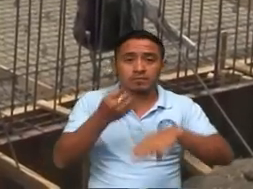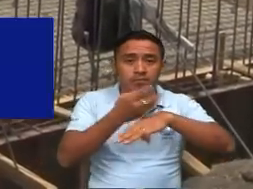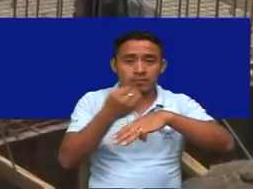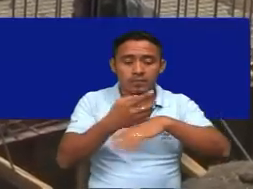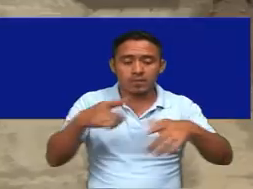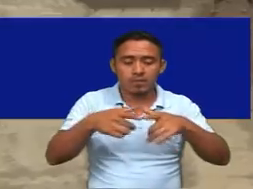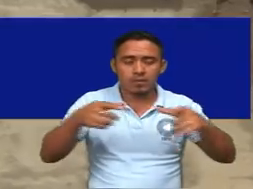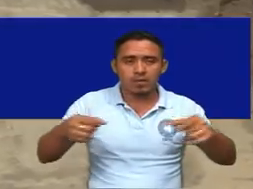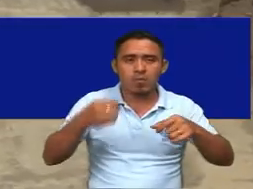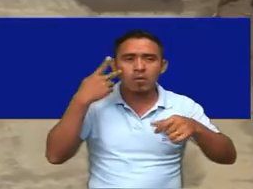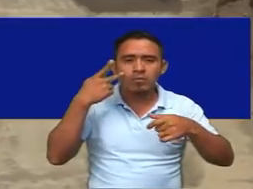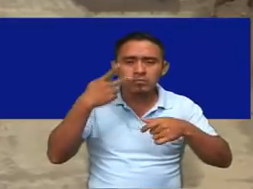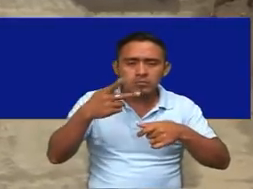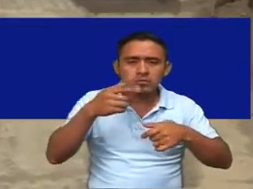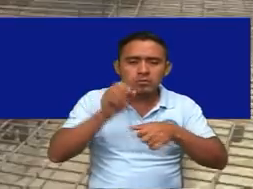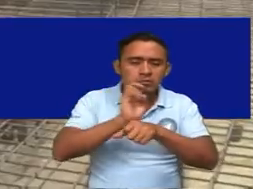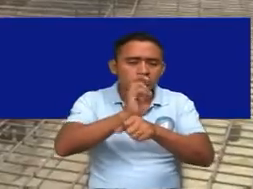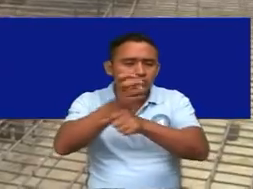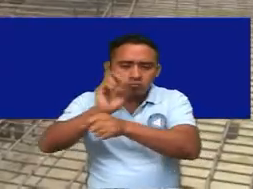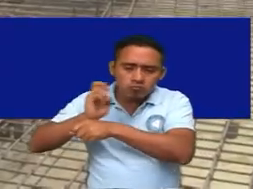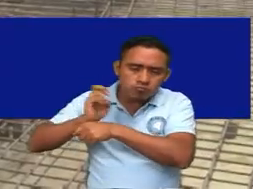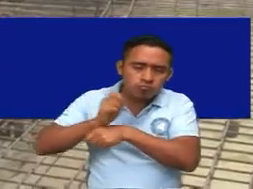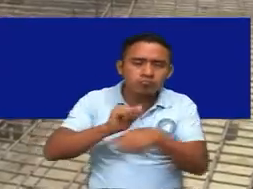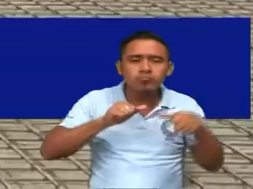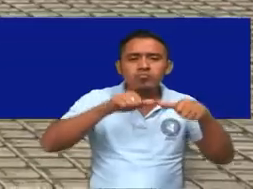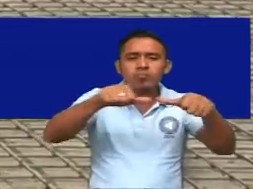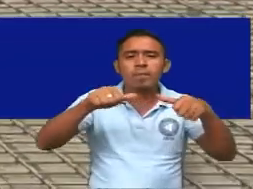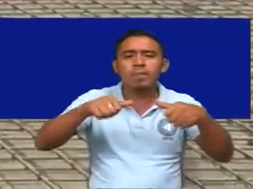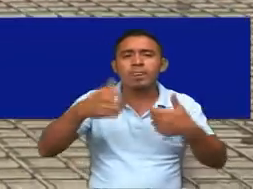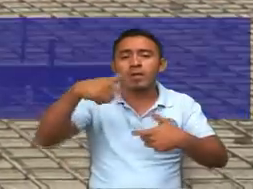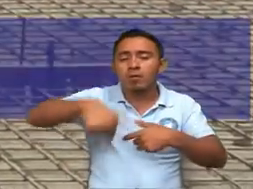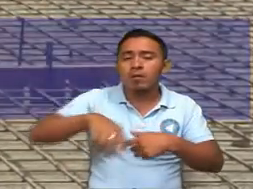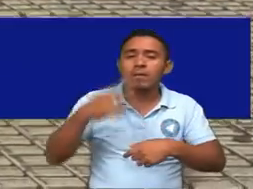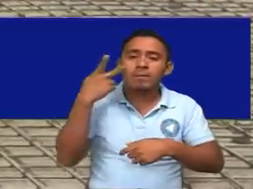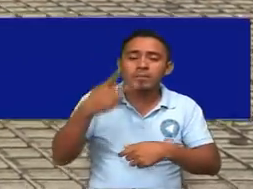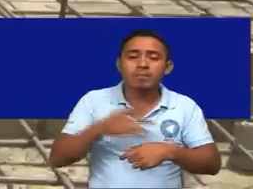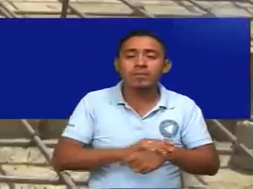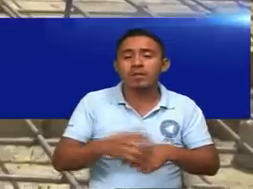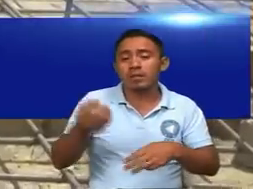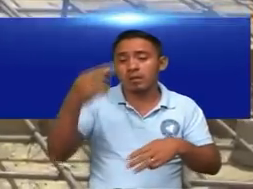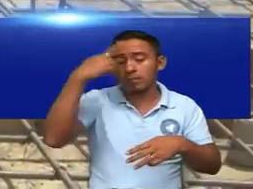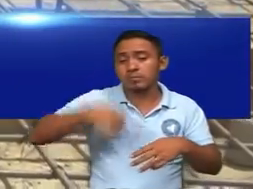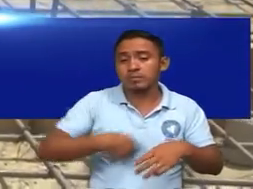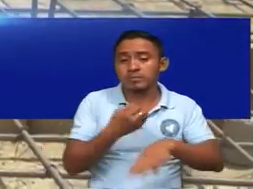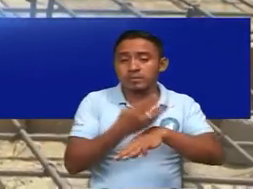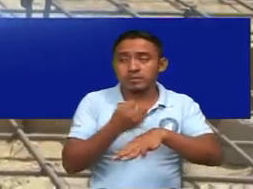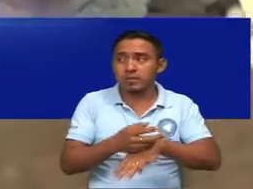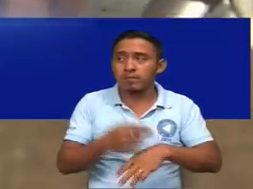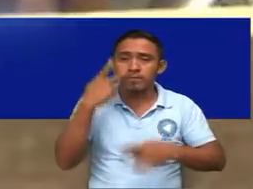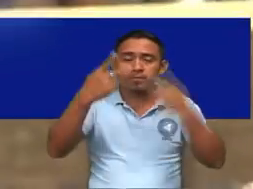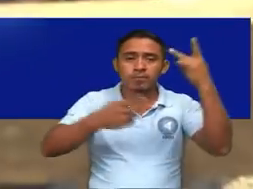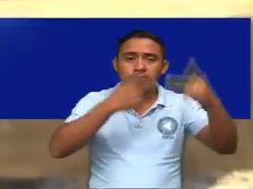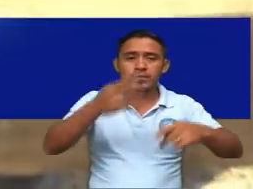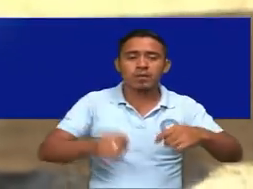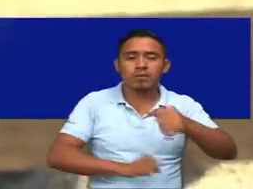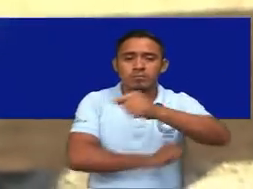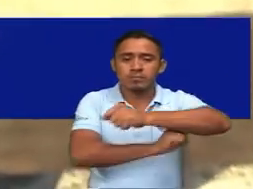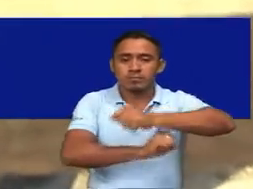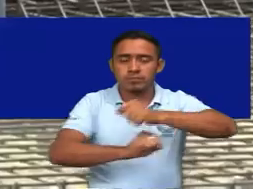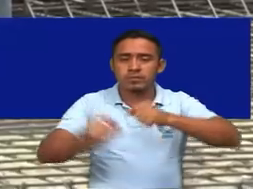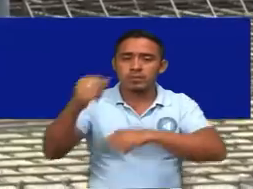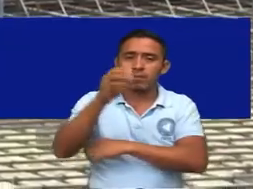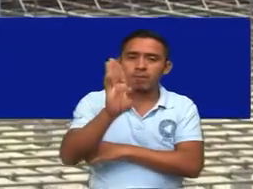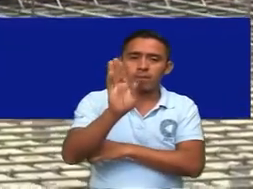Alcaldía de Managua continúa supervisión de obras. Esta vez, autoridades de la comuna visitaron la construcción